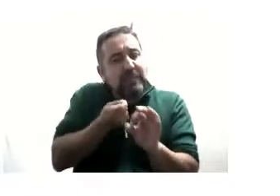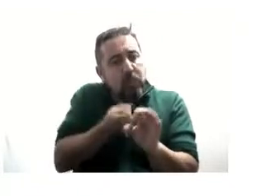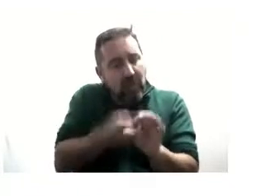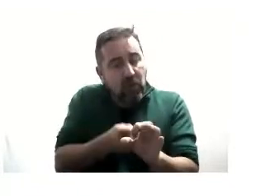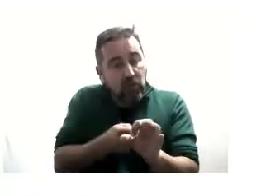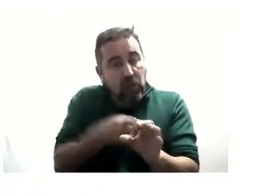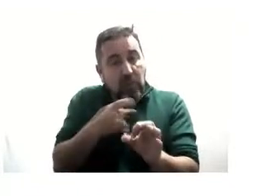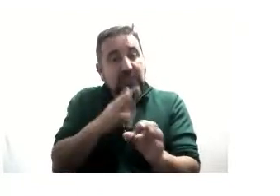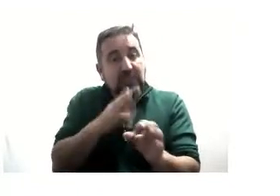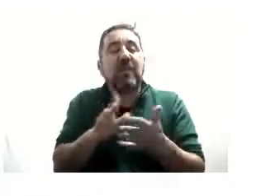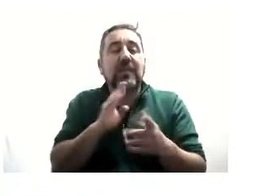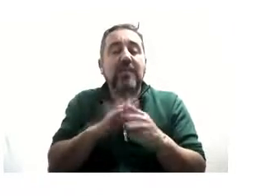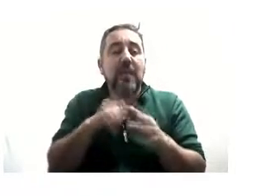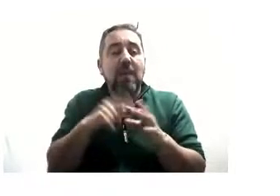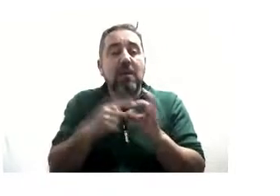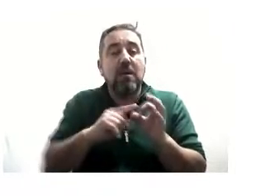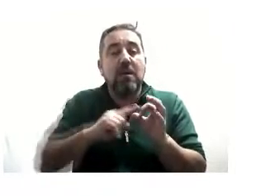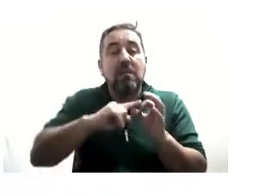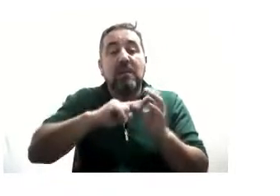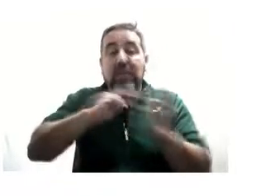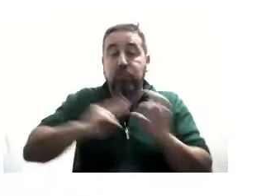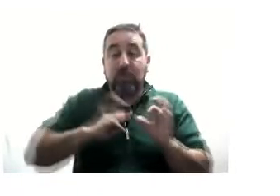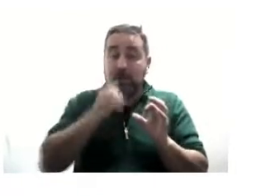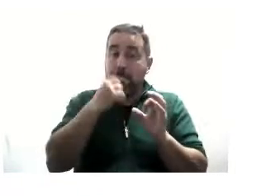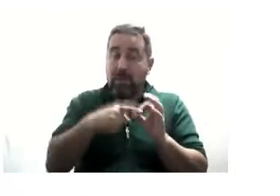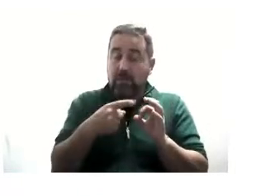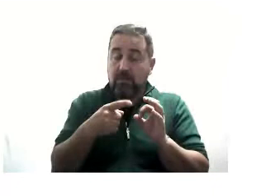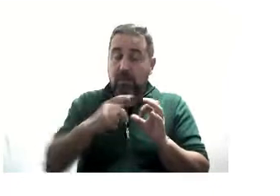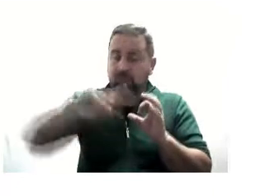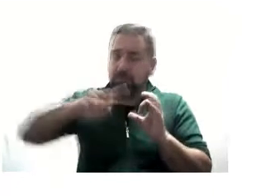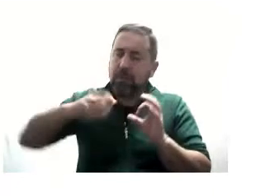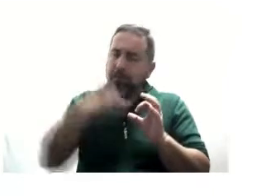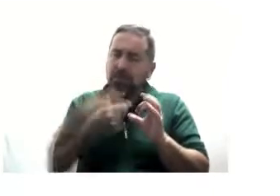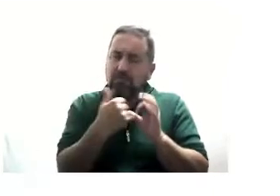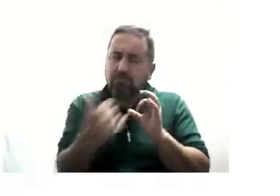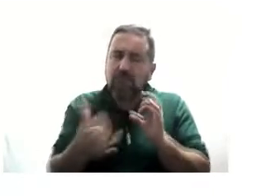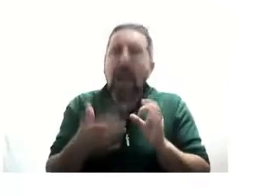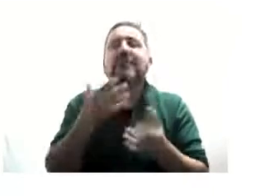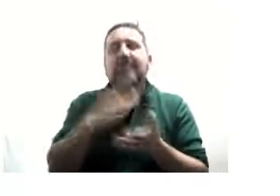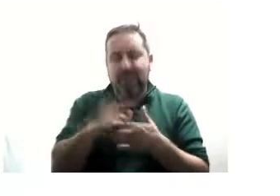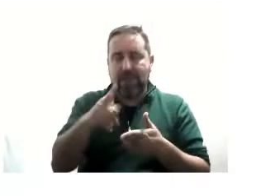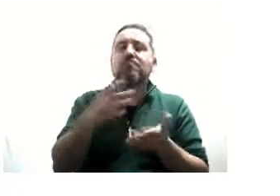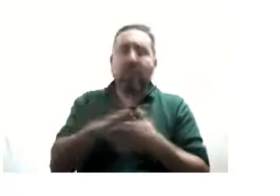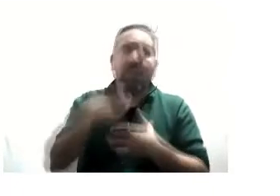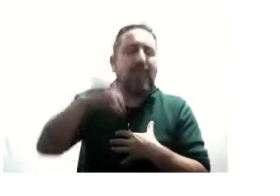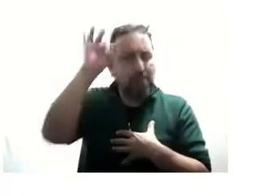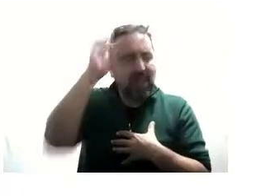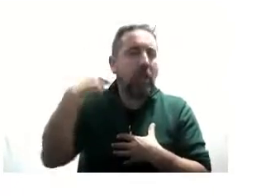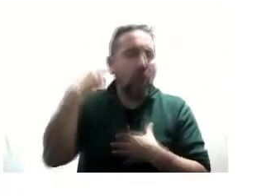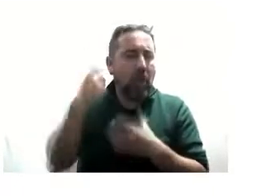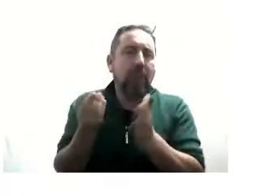respuesta, nos predice de alguna forma que ese paciente se puede beneficiar de un implante coclear, ¿no? Esta